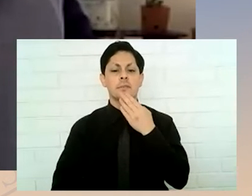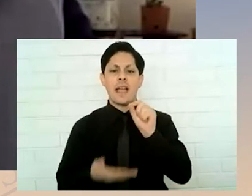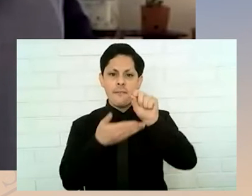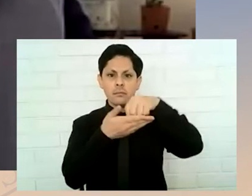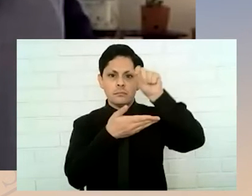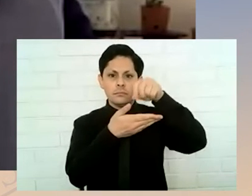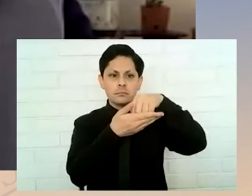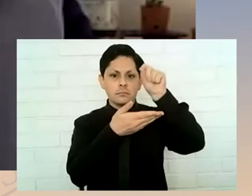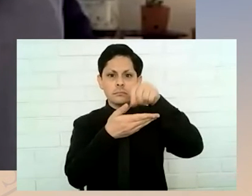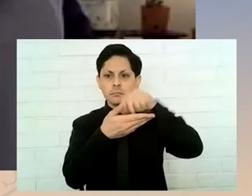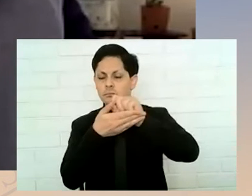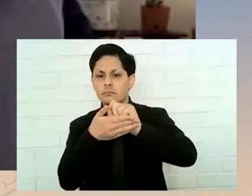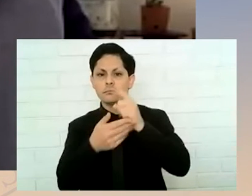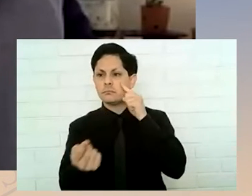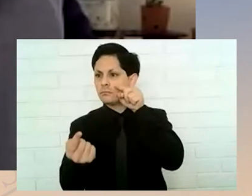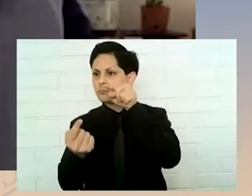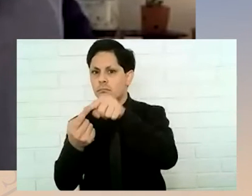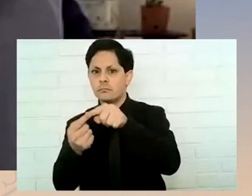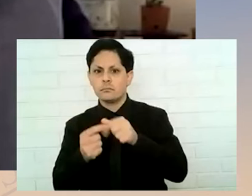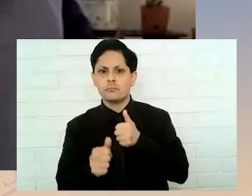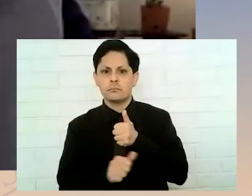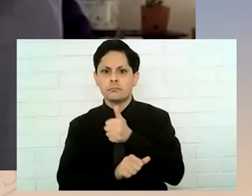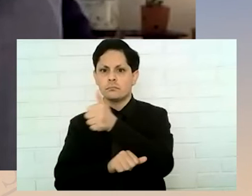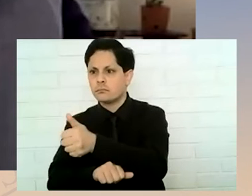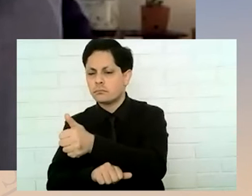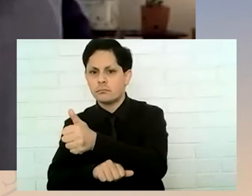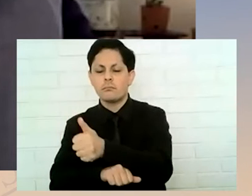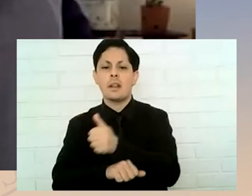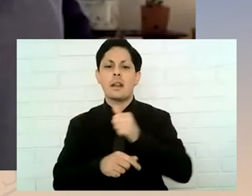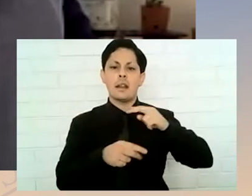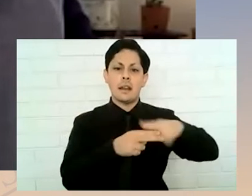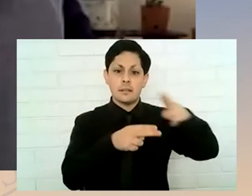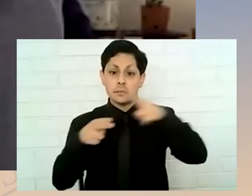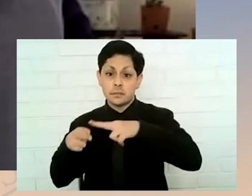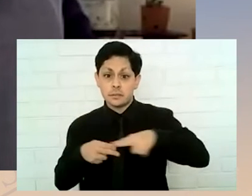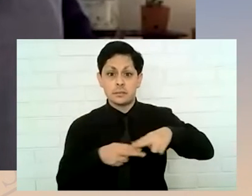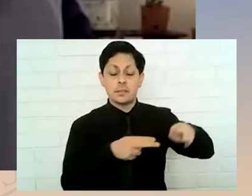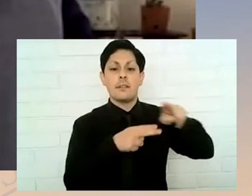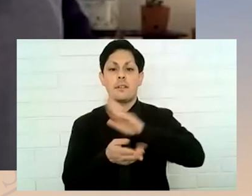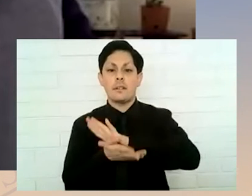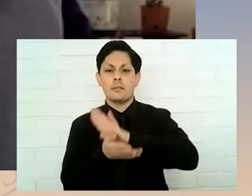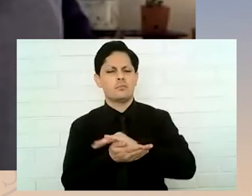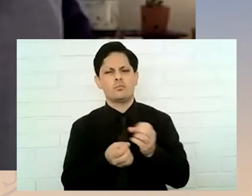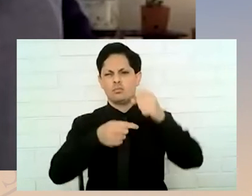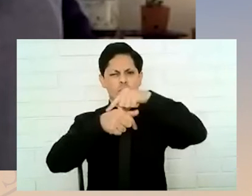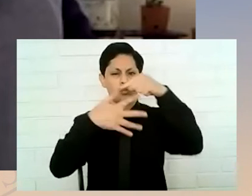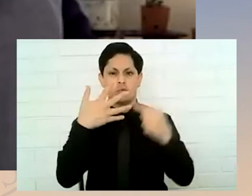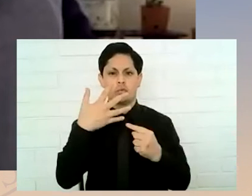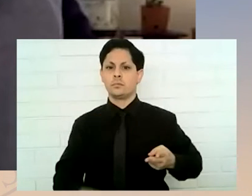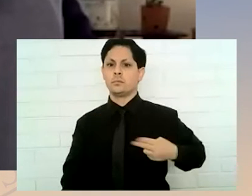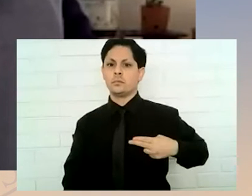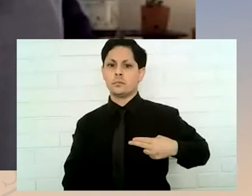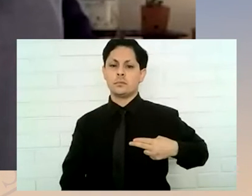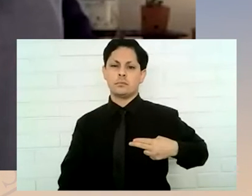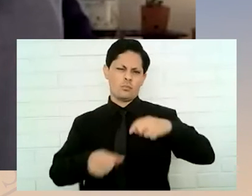de eventos e intervenciones en organización de eventos. Ha recibido múltiples distinciones